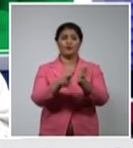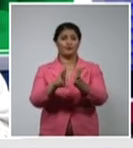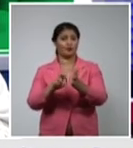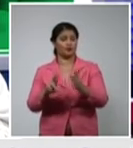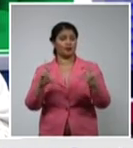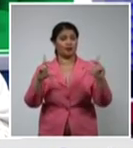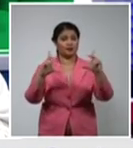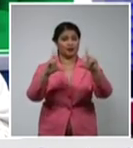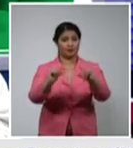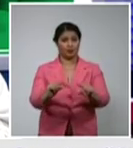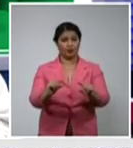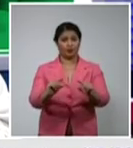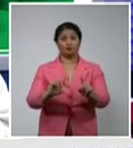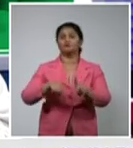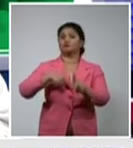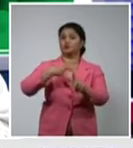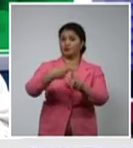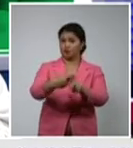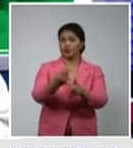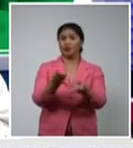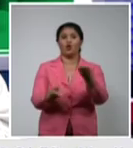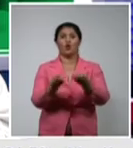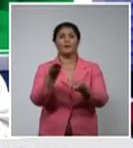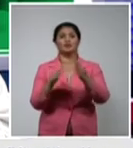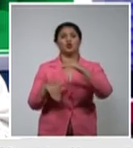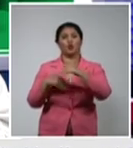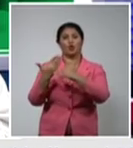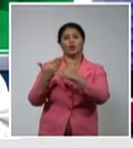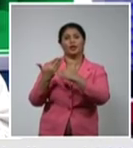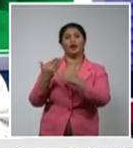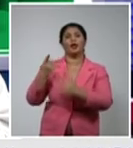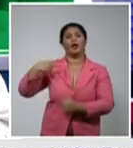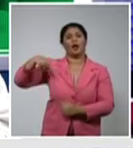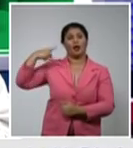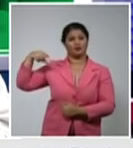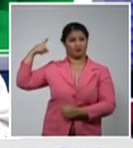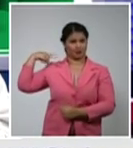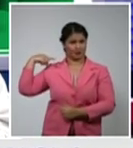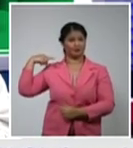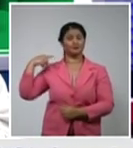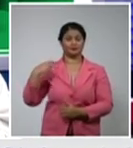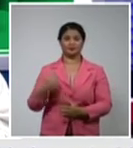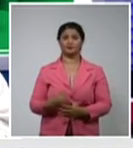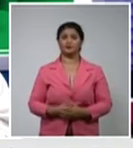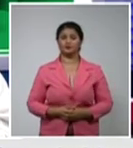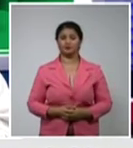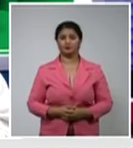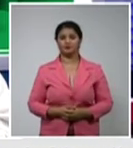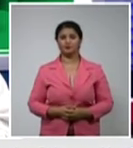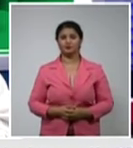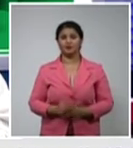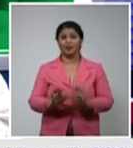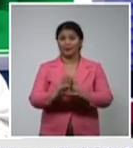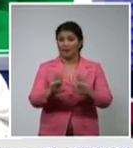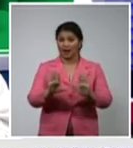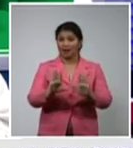de casos en comparación con el día anterior, excepto Las Tunas, que tuvo 9 más que el día anterior, pero también